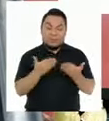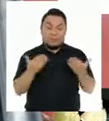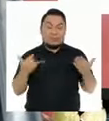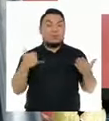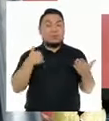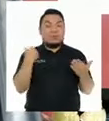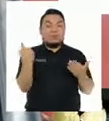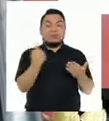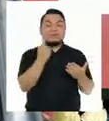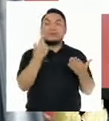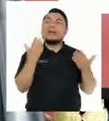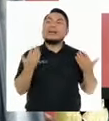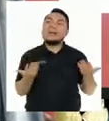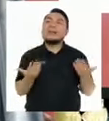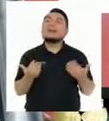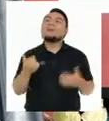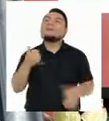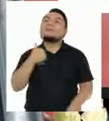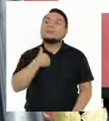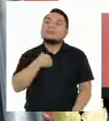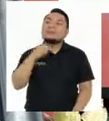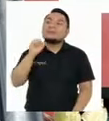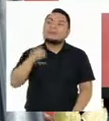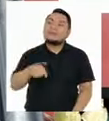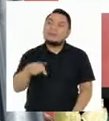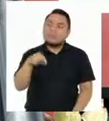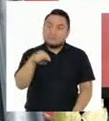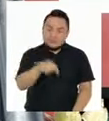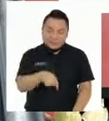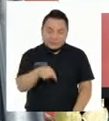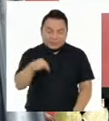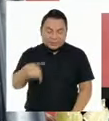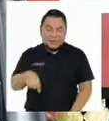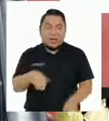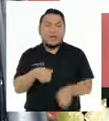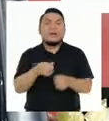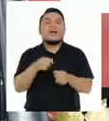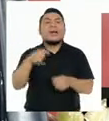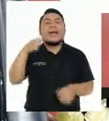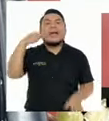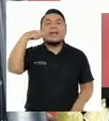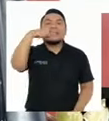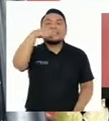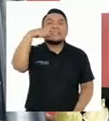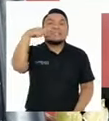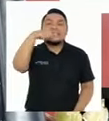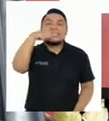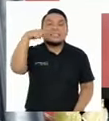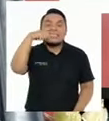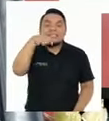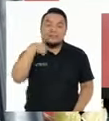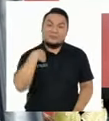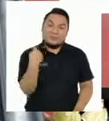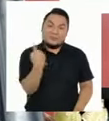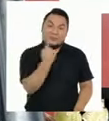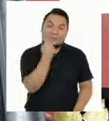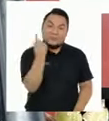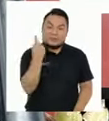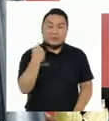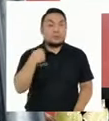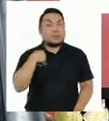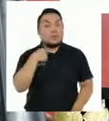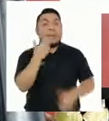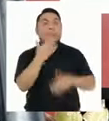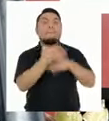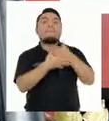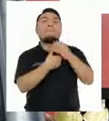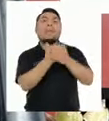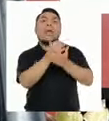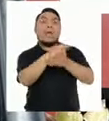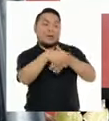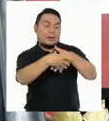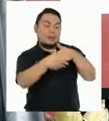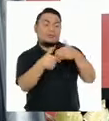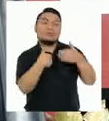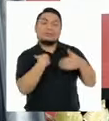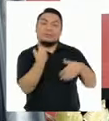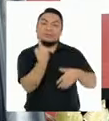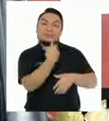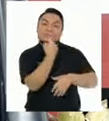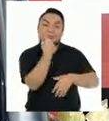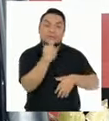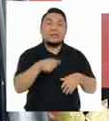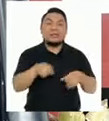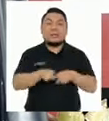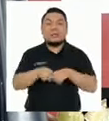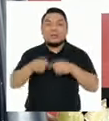solita es lavarme los dientes, lavarme las manos, ponerme